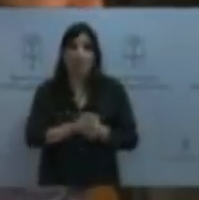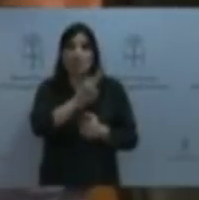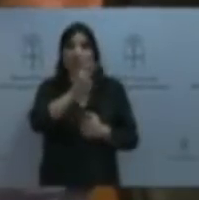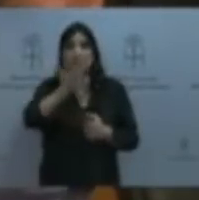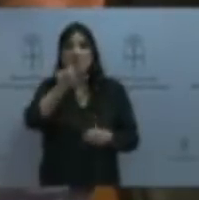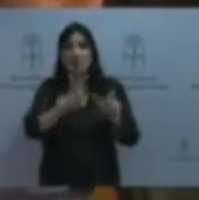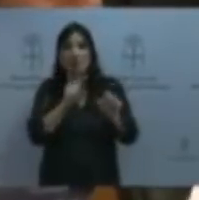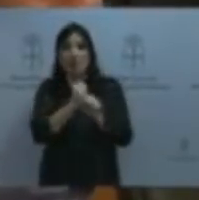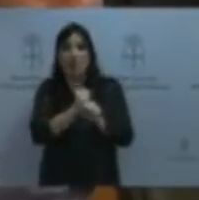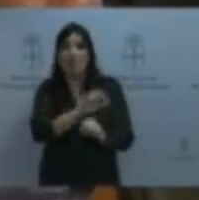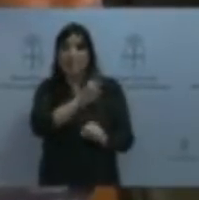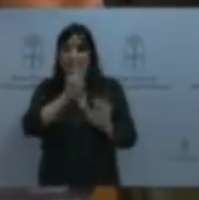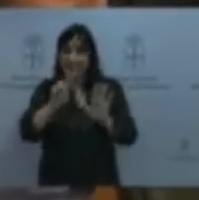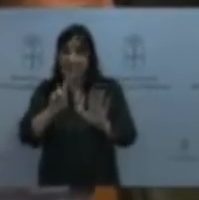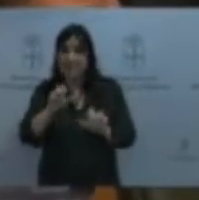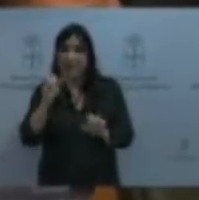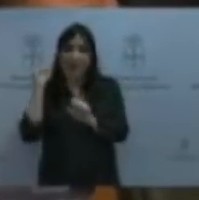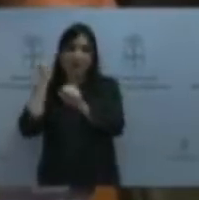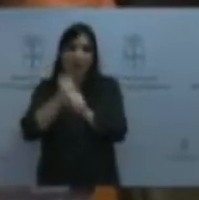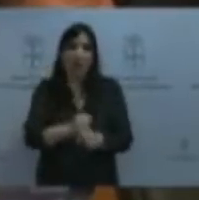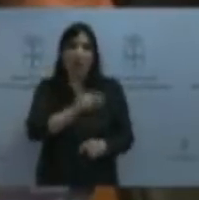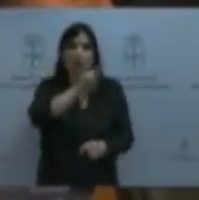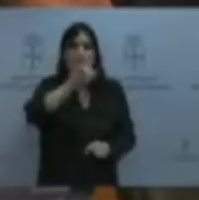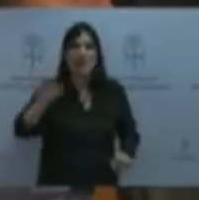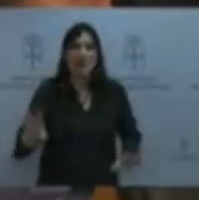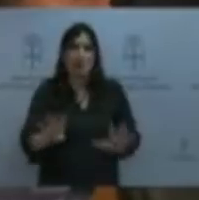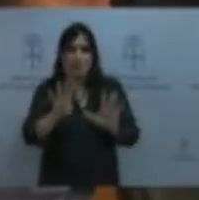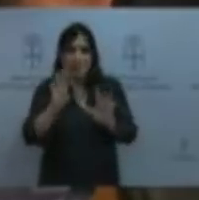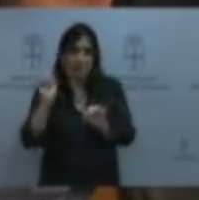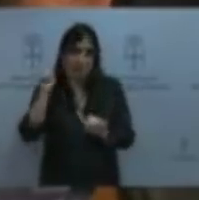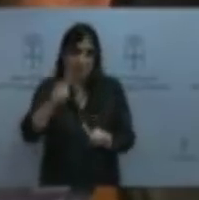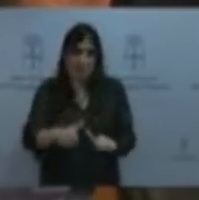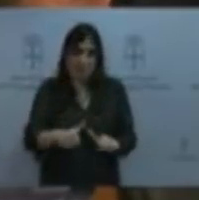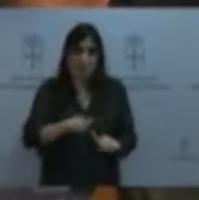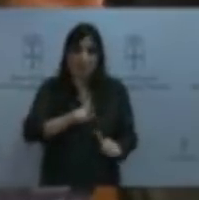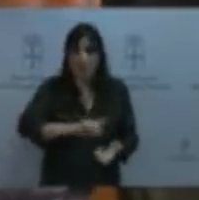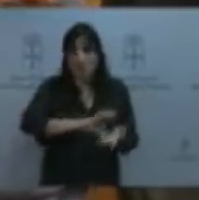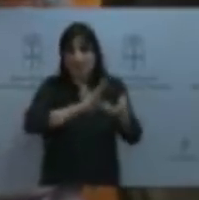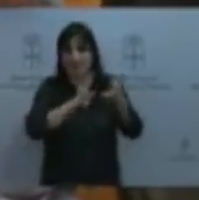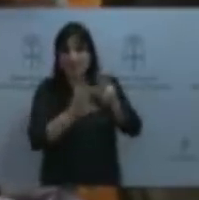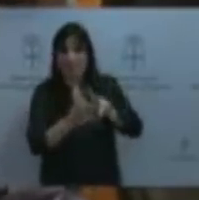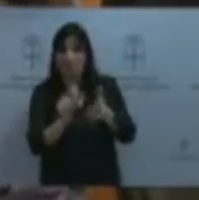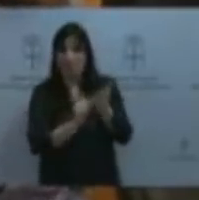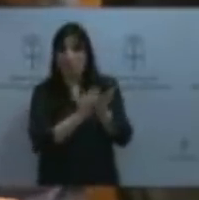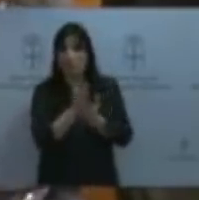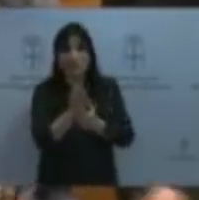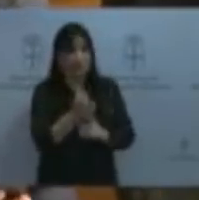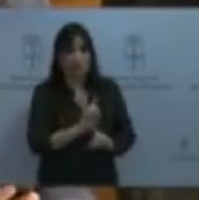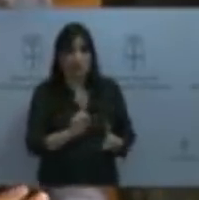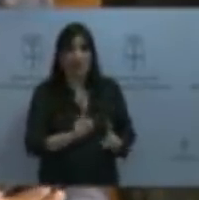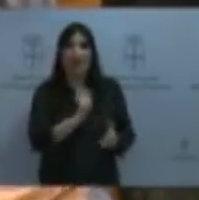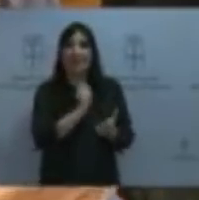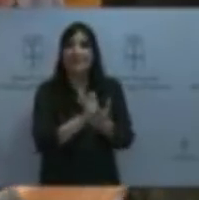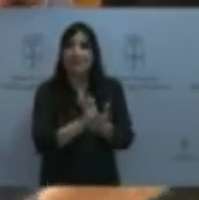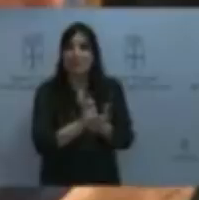año 2009 sin conversión a indefinido. La indemnización recibida por quienes llevan desde el 1 de diciembre